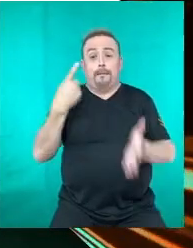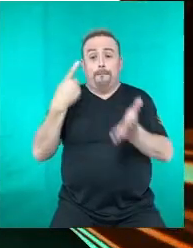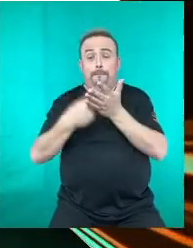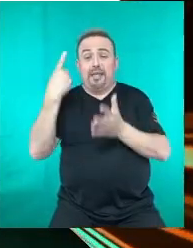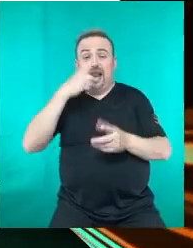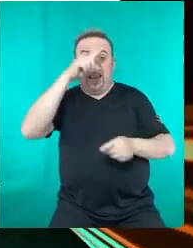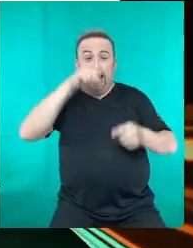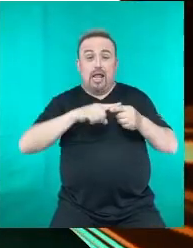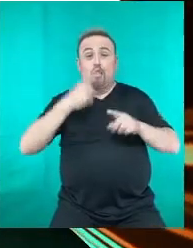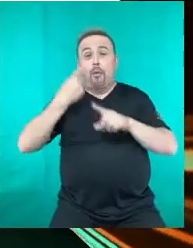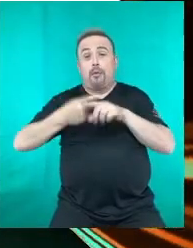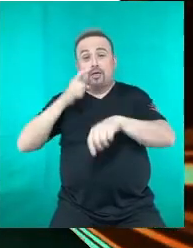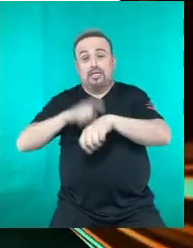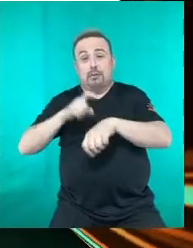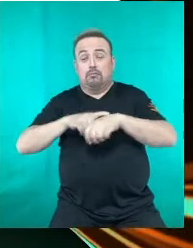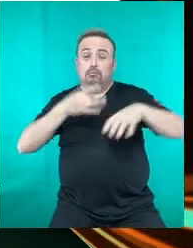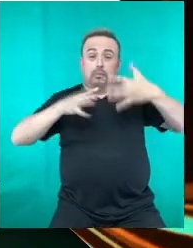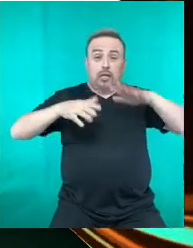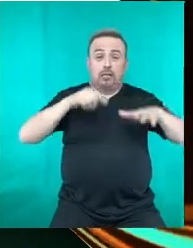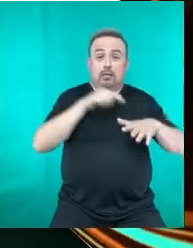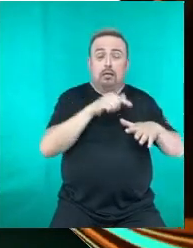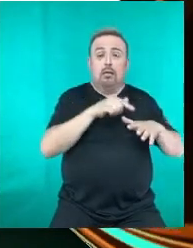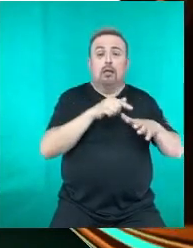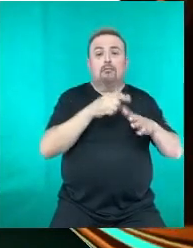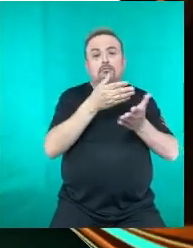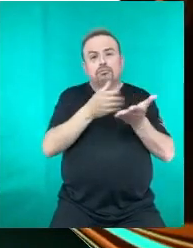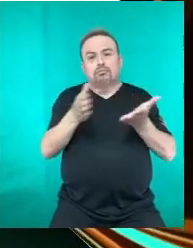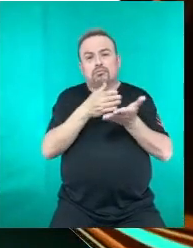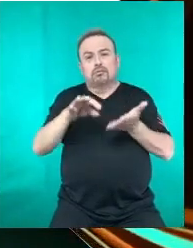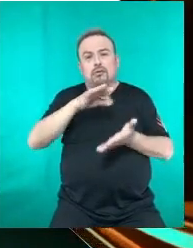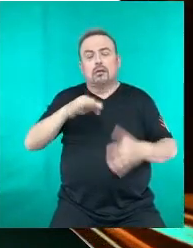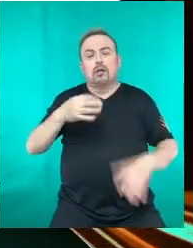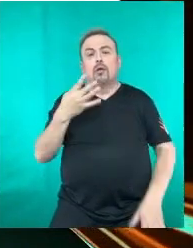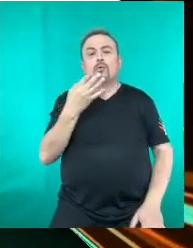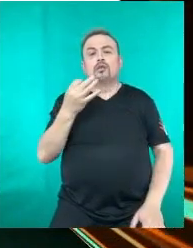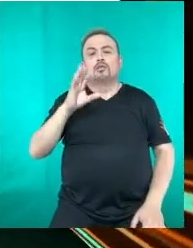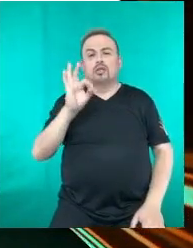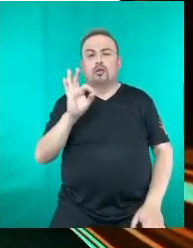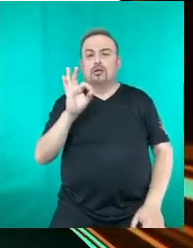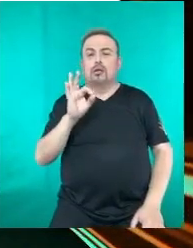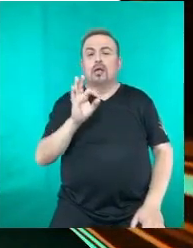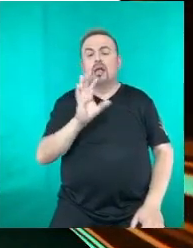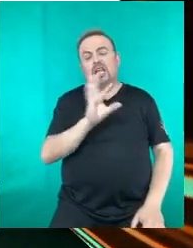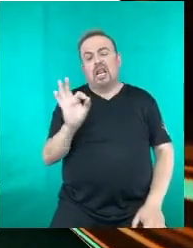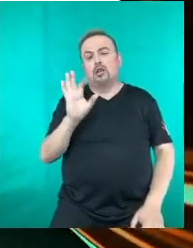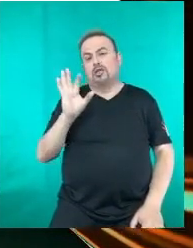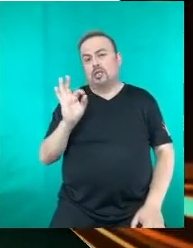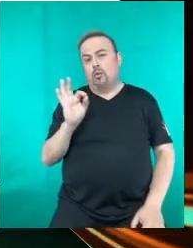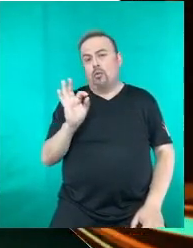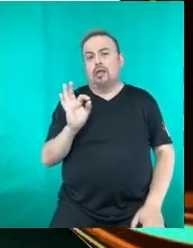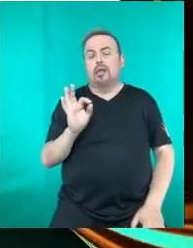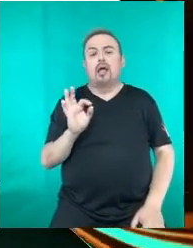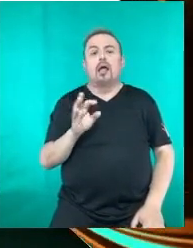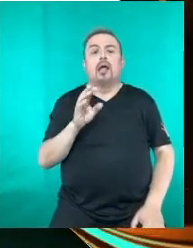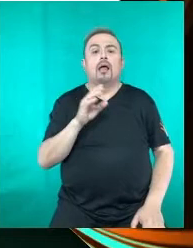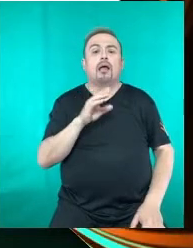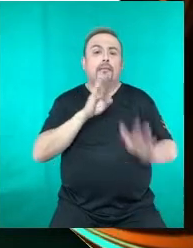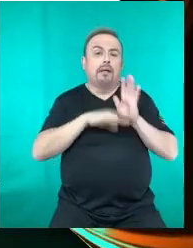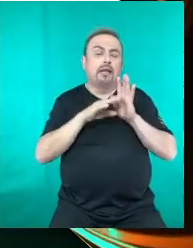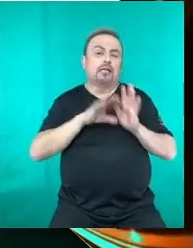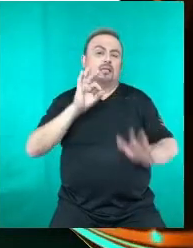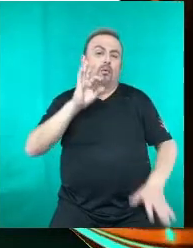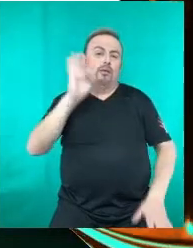segundo, más o menos puedo sacar por acá 450 y por acá 550. Es normalmente un poco menos del